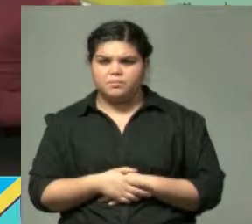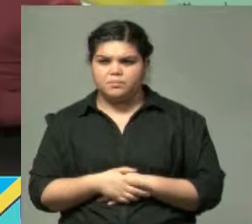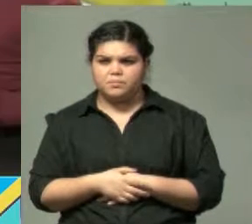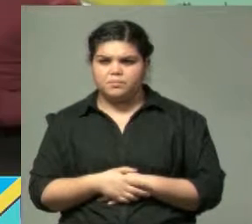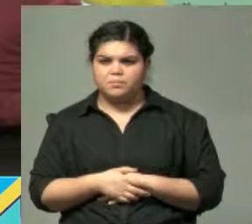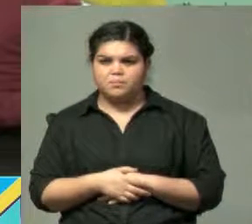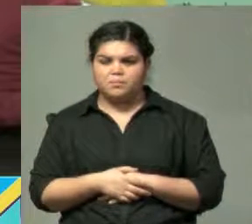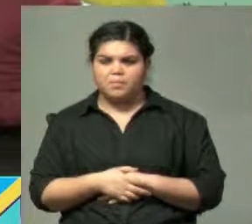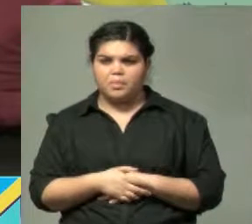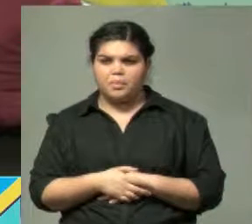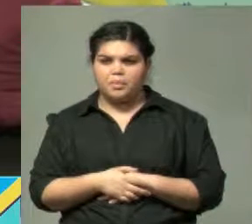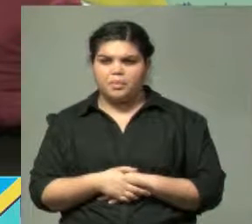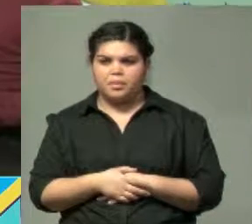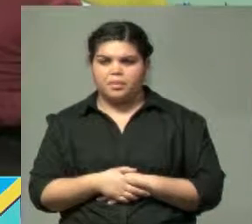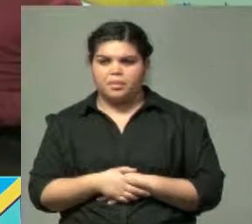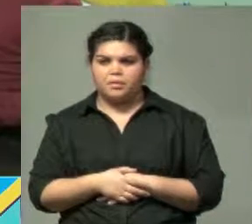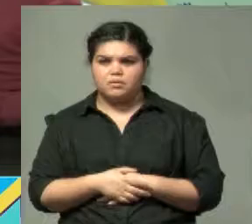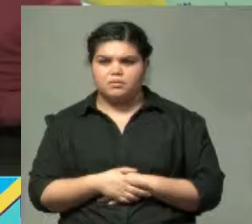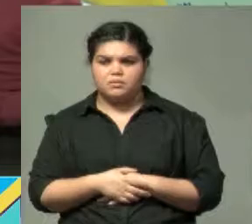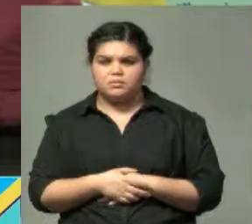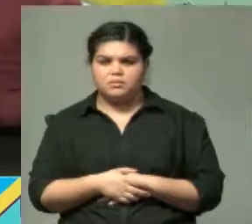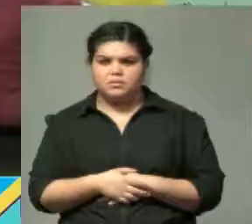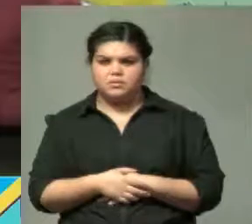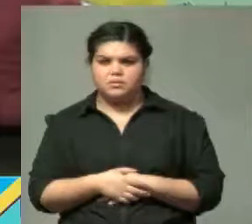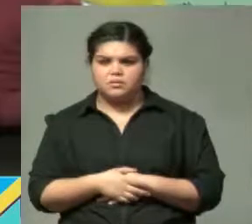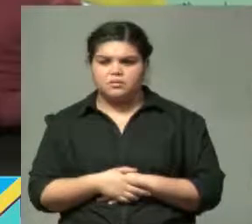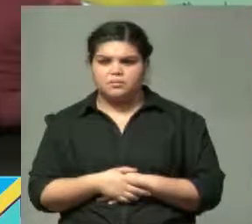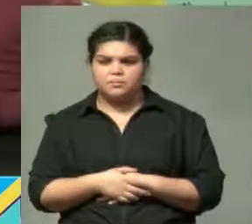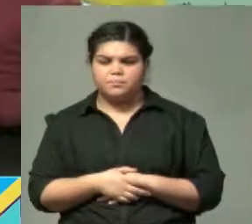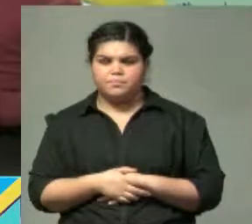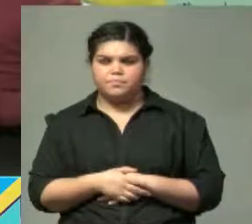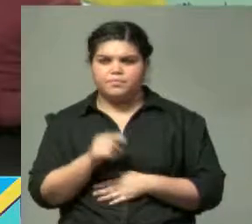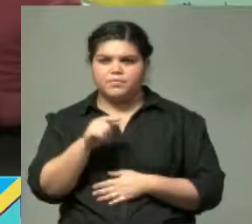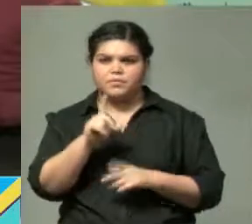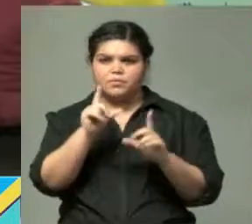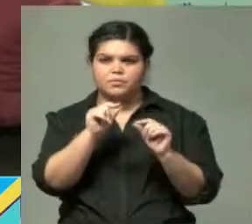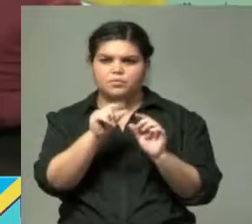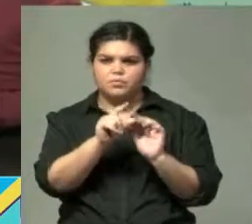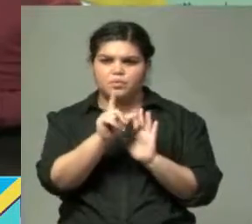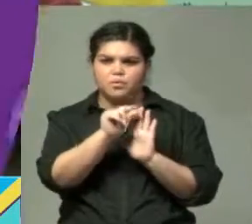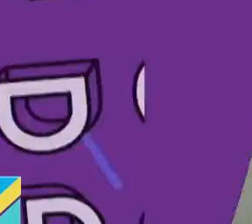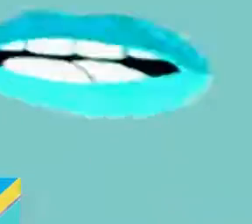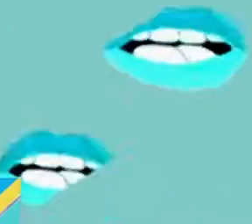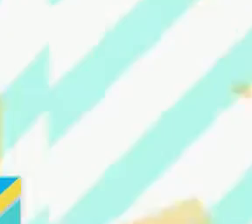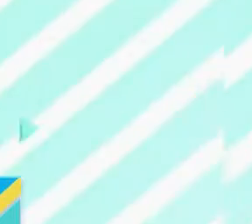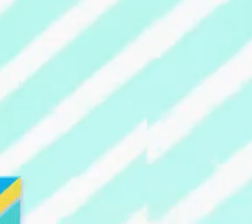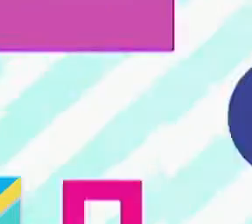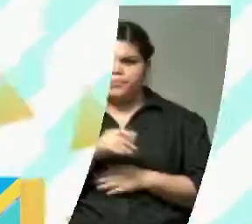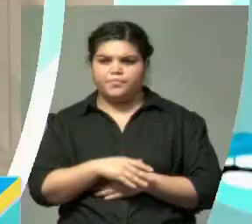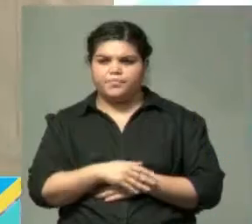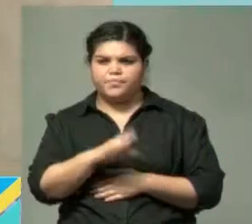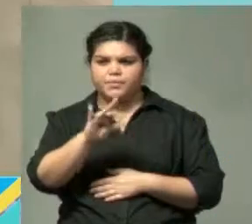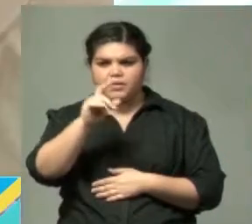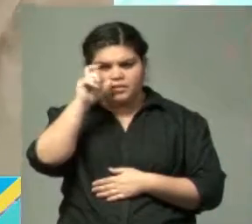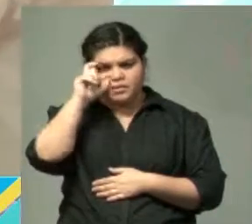digo, esa cifra del desempleo, Mendoza siempre ha tenido tradicionalmente una cifra de desempleo